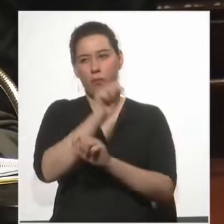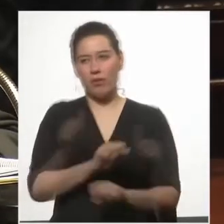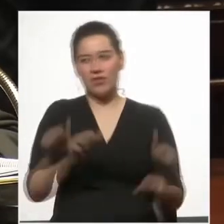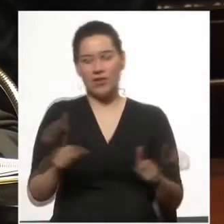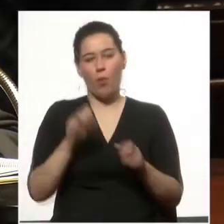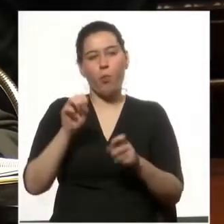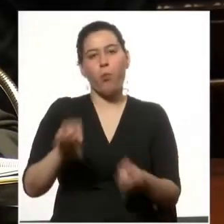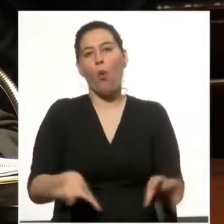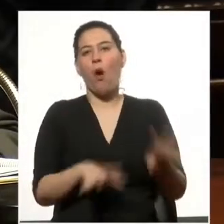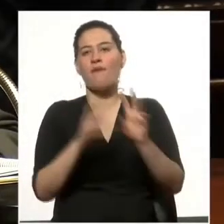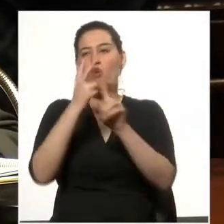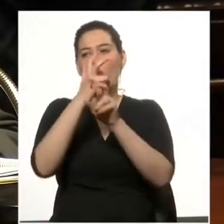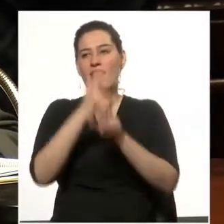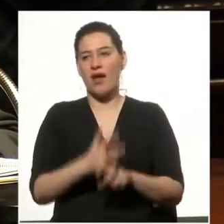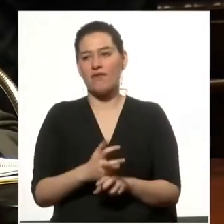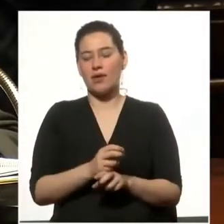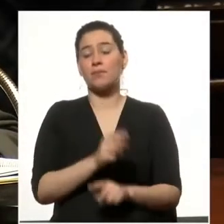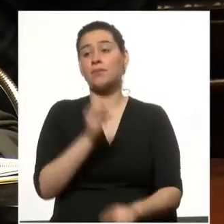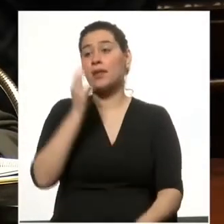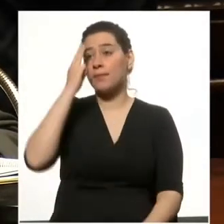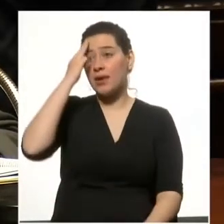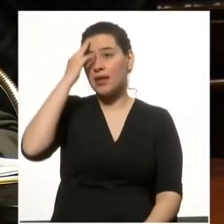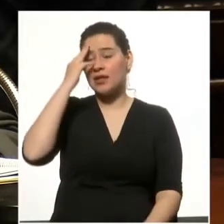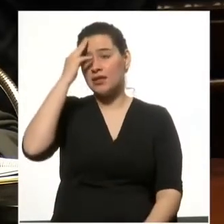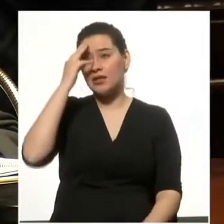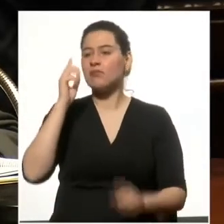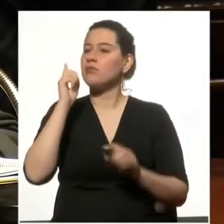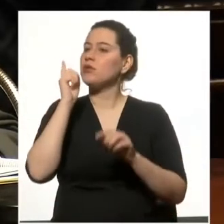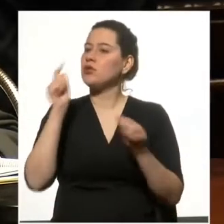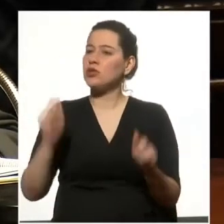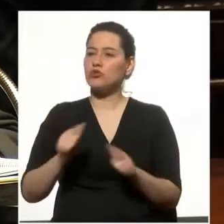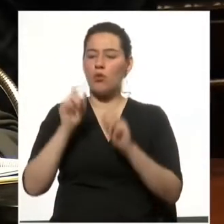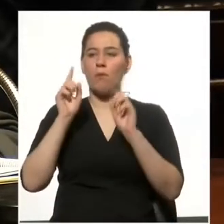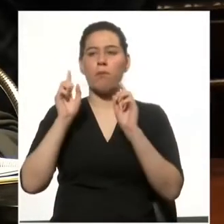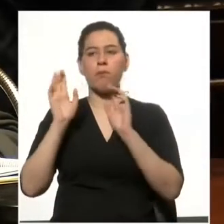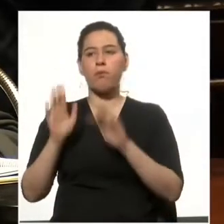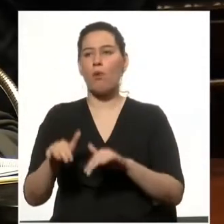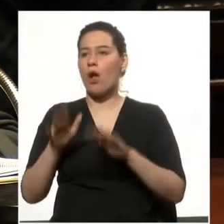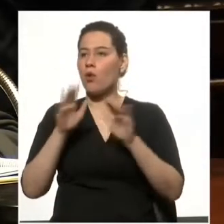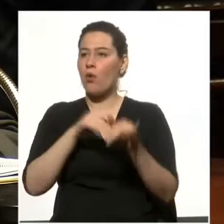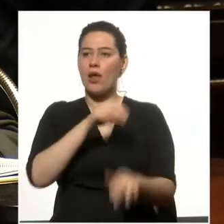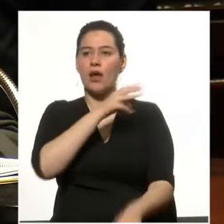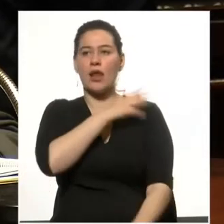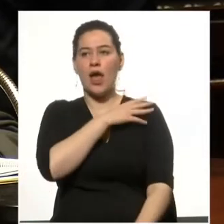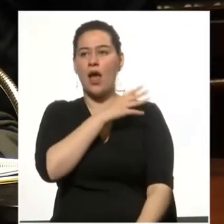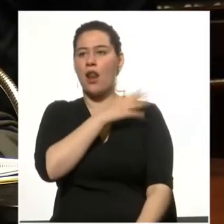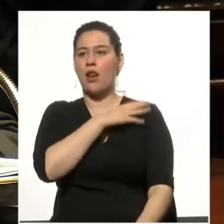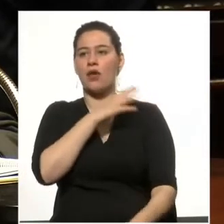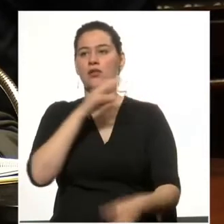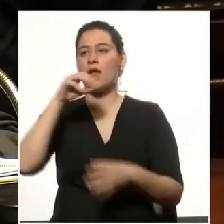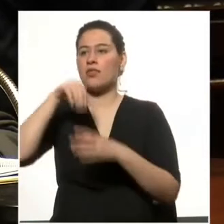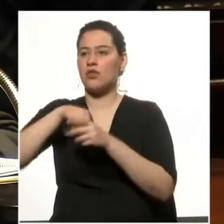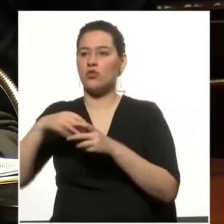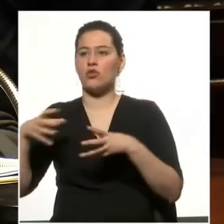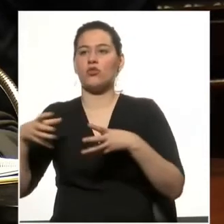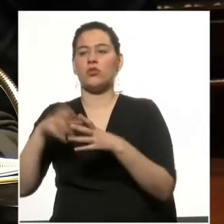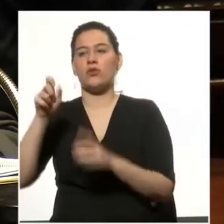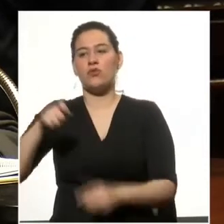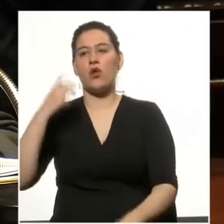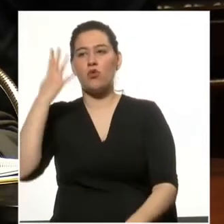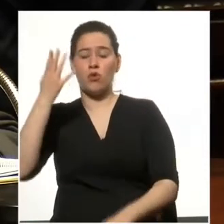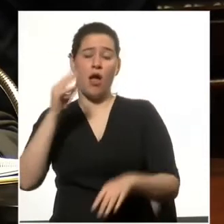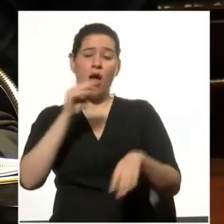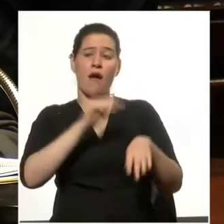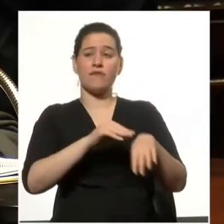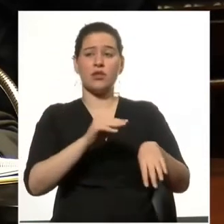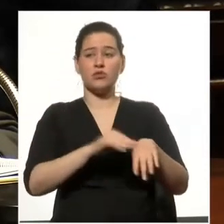hacer. El senador Manini Ríos hizo exactamente lo mismo que los generales integrantes del Tribunal de Honor. Lo comunicó al